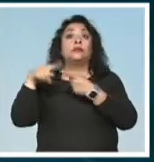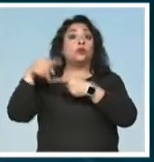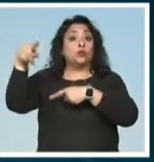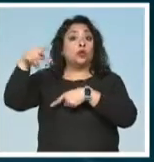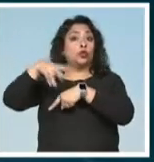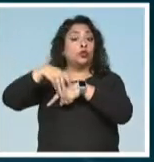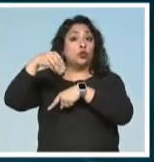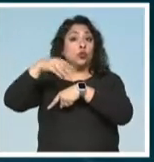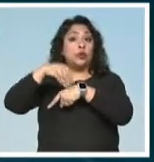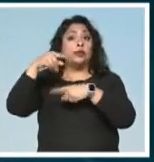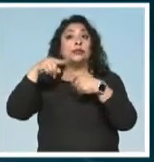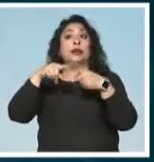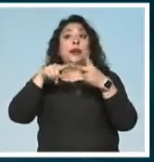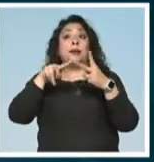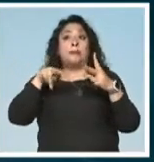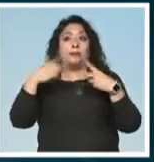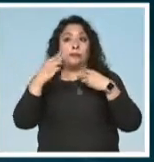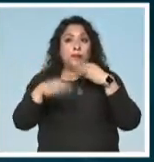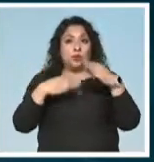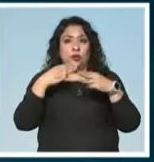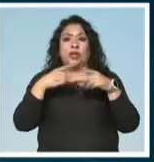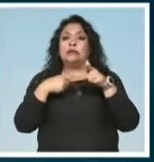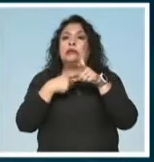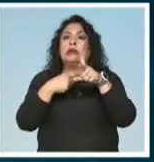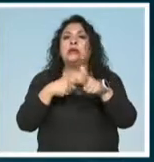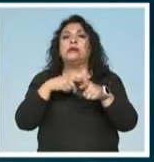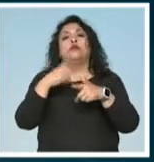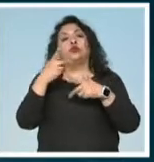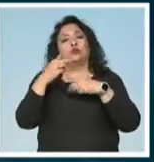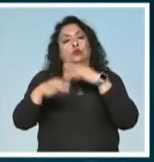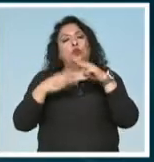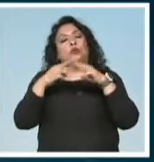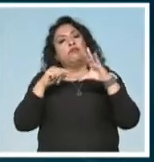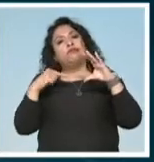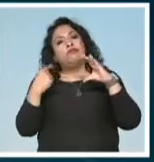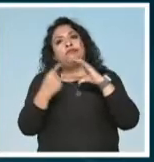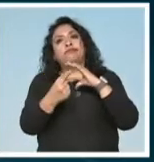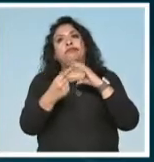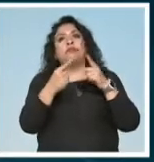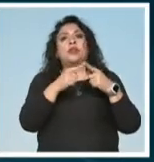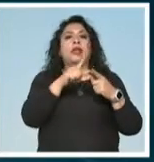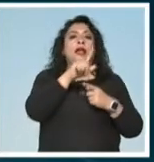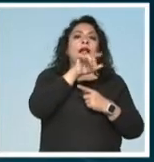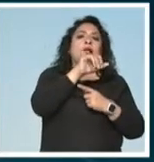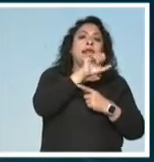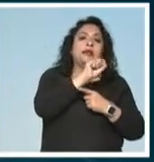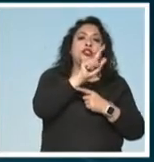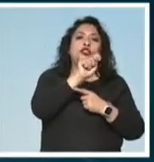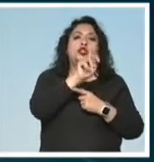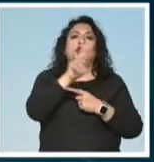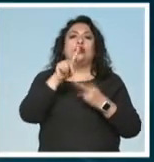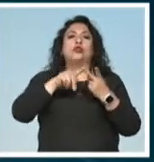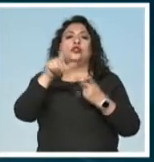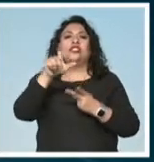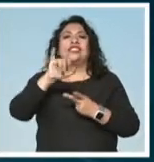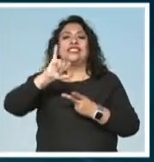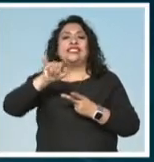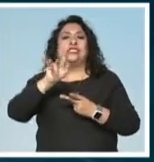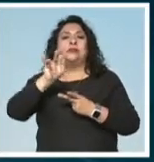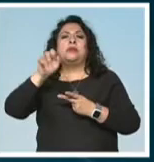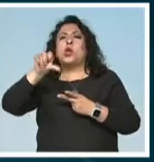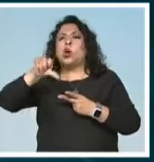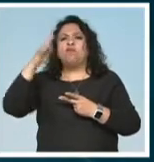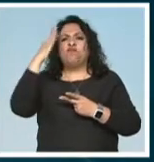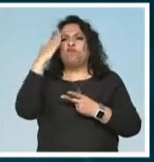Ah, en Suecia. Y en visión Suecia. Global, seguimos recorriendo el mundo. De Liz Truss a Xi Jinping, ¿cómo andan los liderazgos en